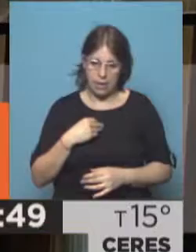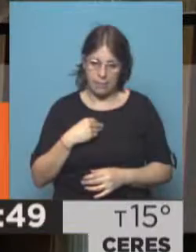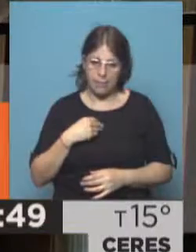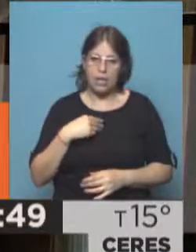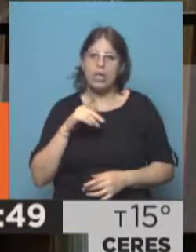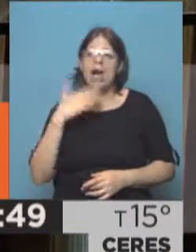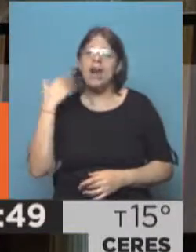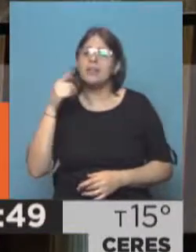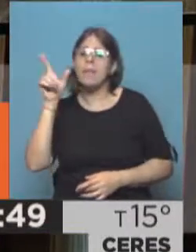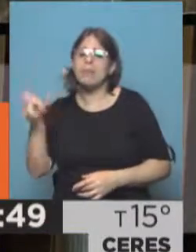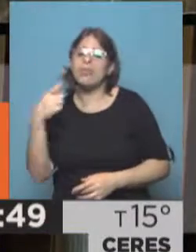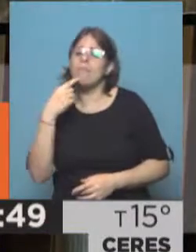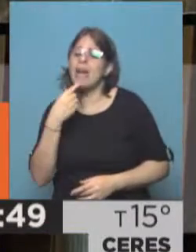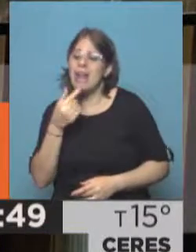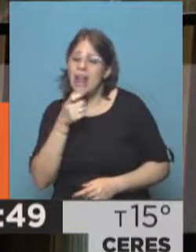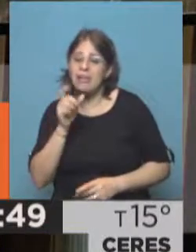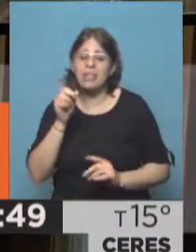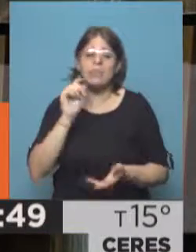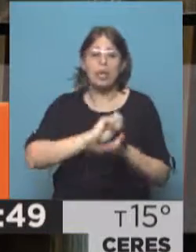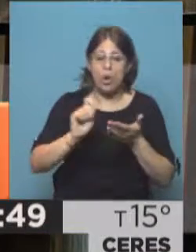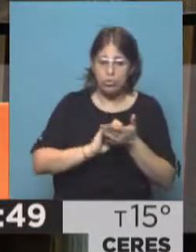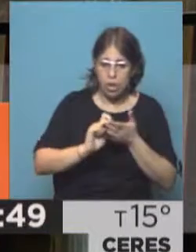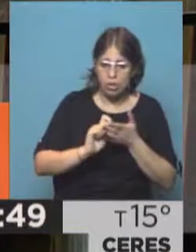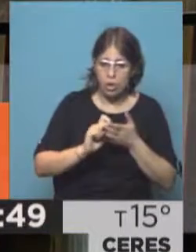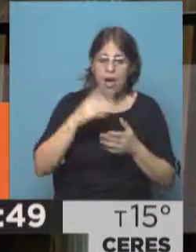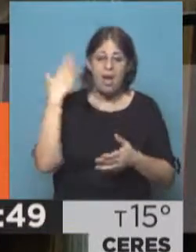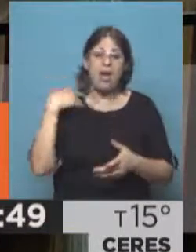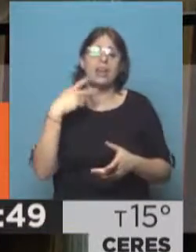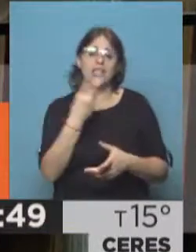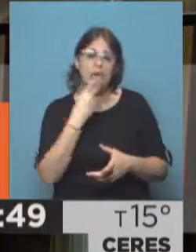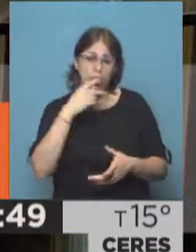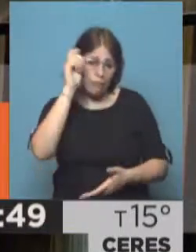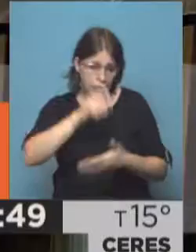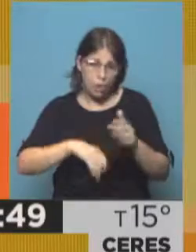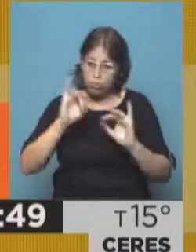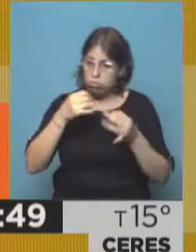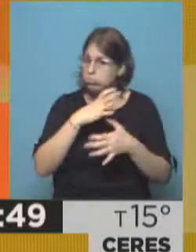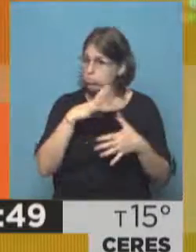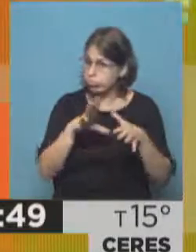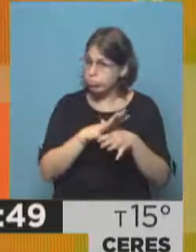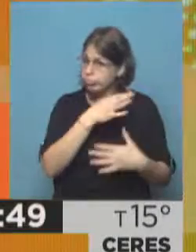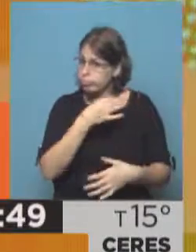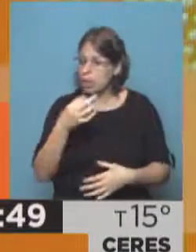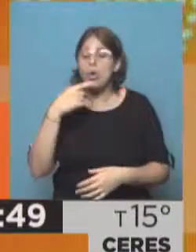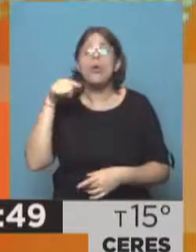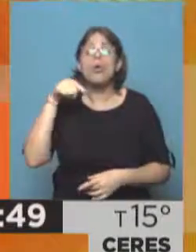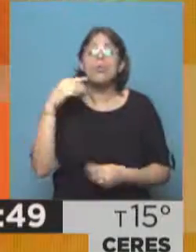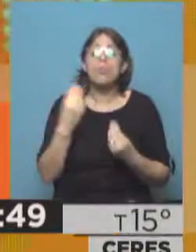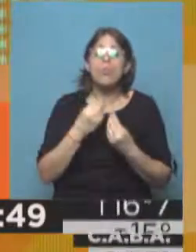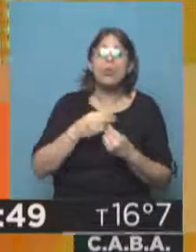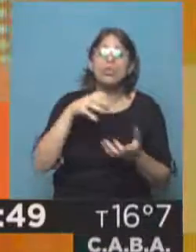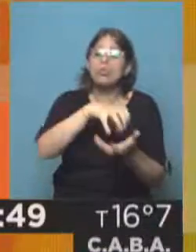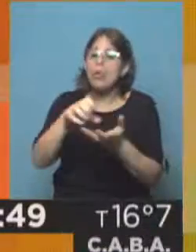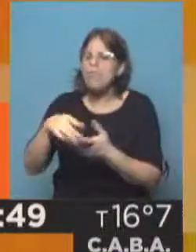en la palabra. La palabra y lo escrito, por supuesto. Que firmaron ustedes. Exacto. A nosotros, de alguna manera, muchos ahora nos están